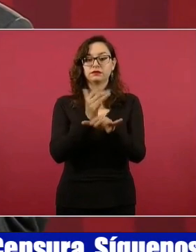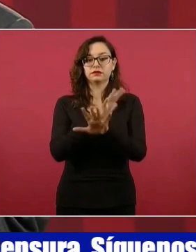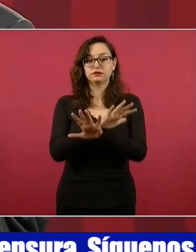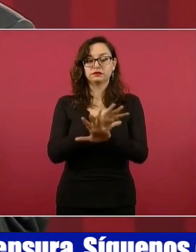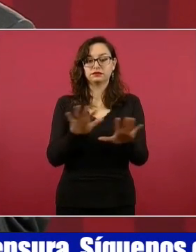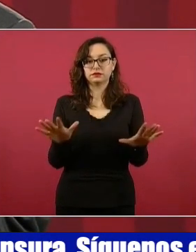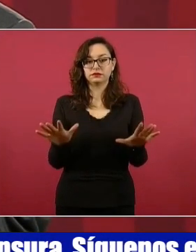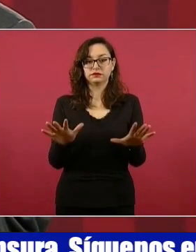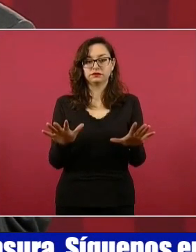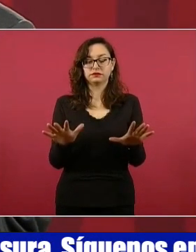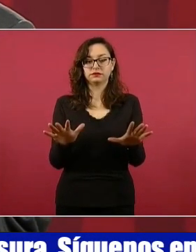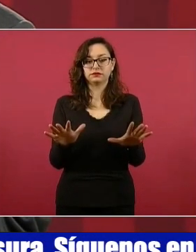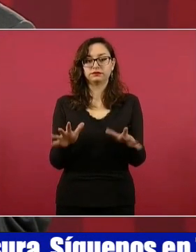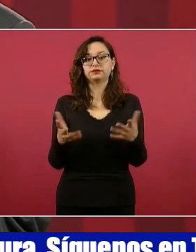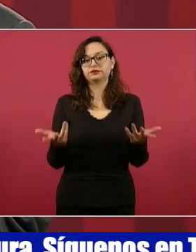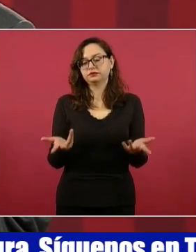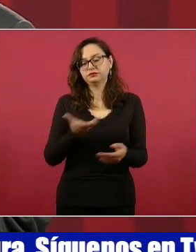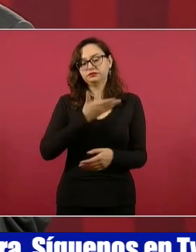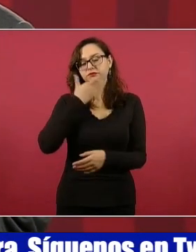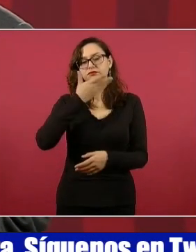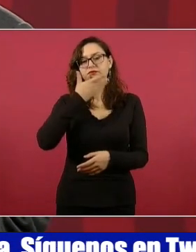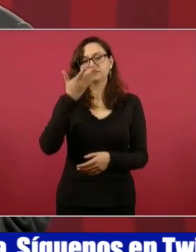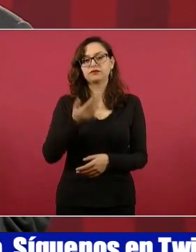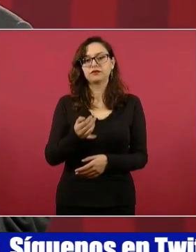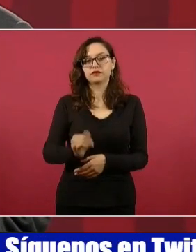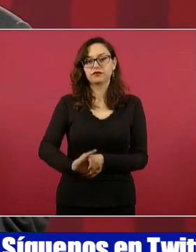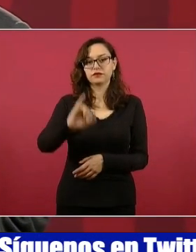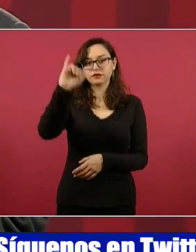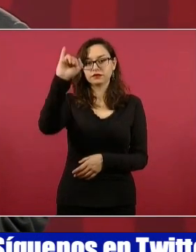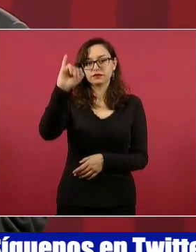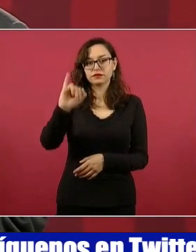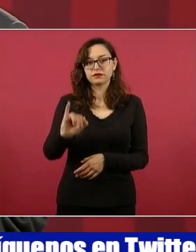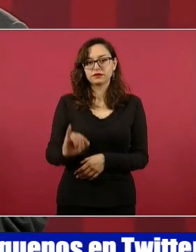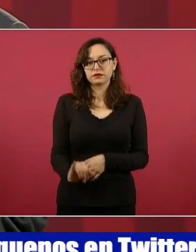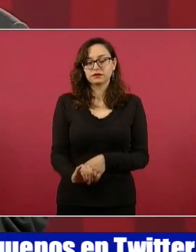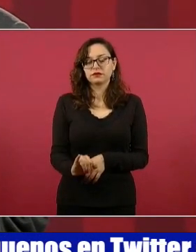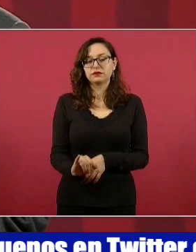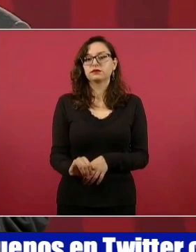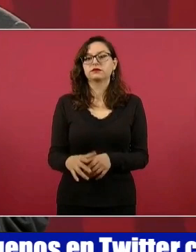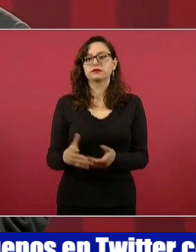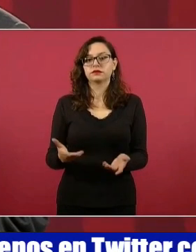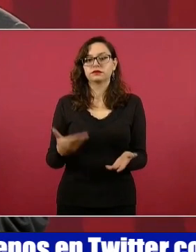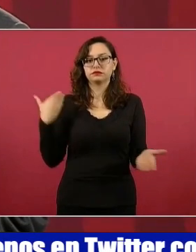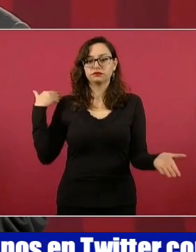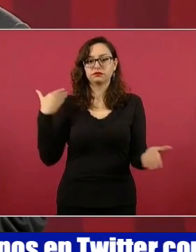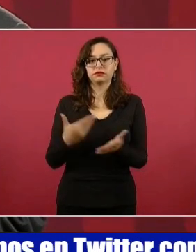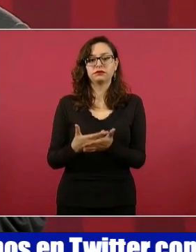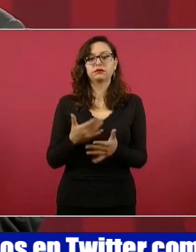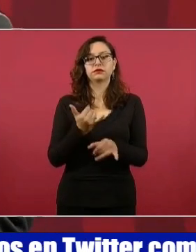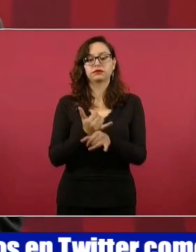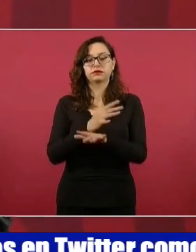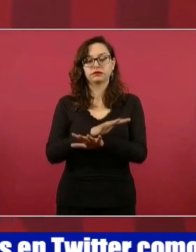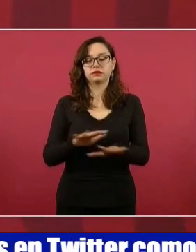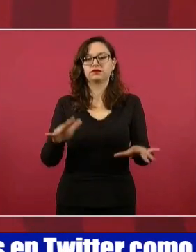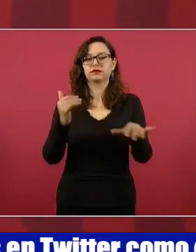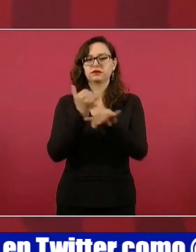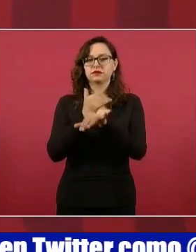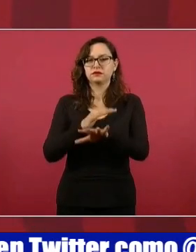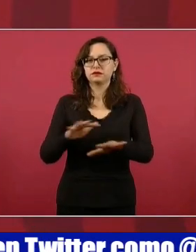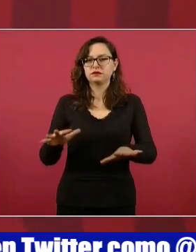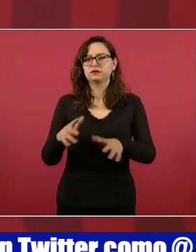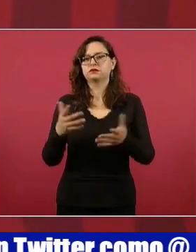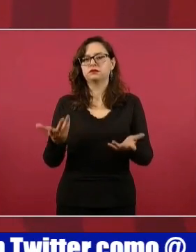lo que se lleva a cabo todos los jueves, informarles sobre delitos,